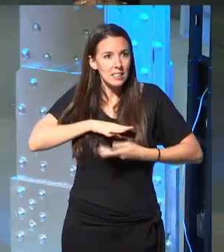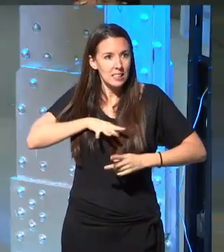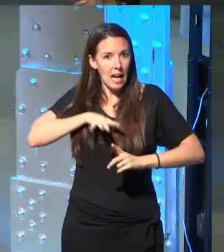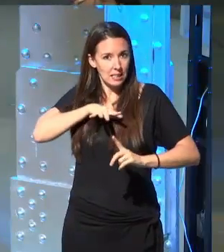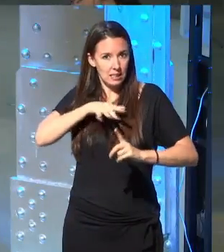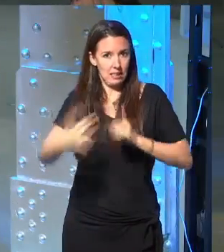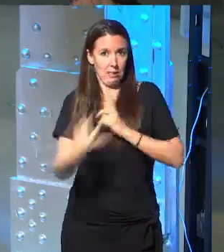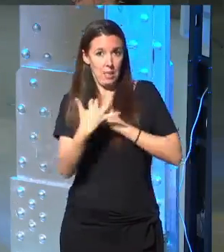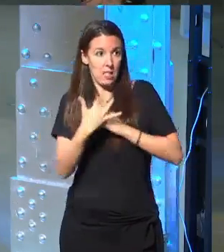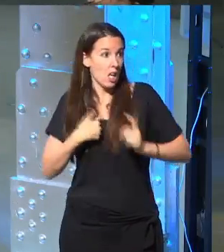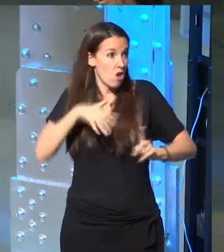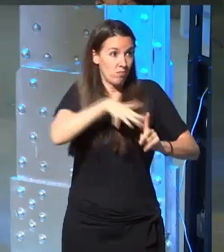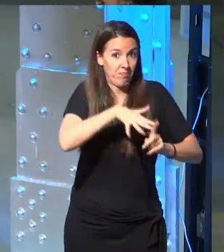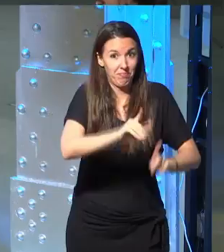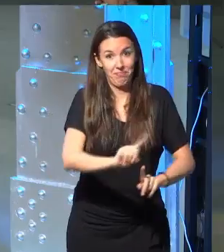sigo a Iker Casillas.